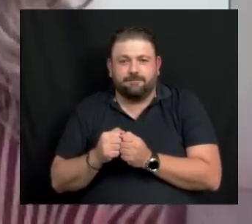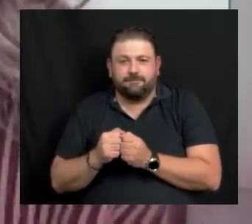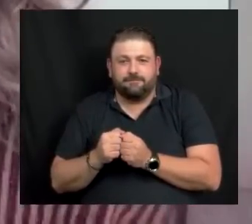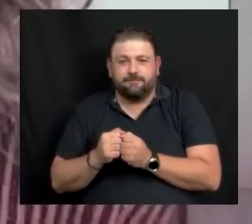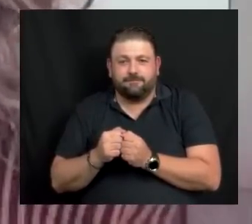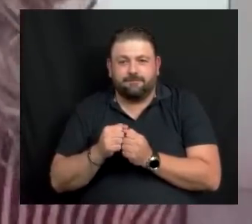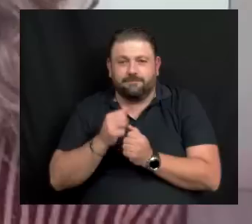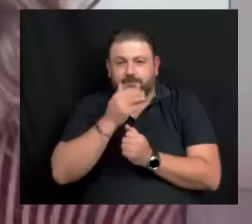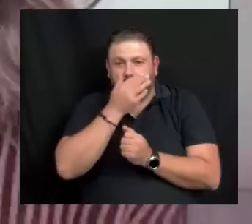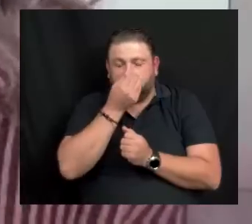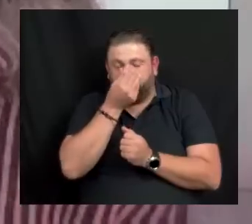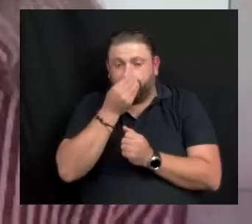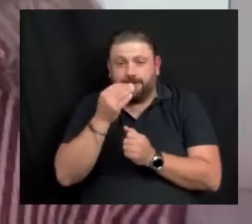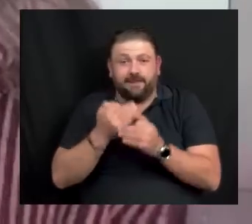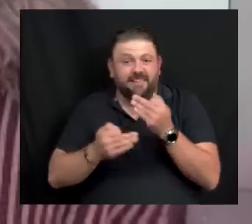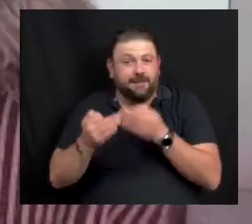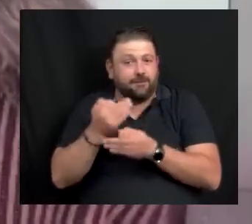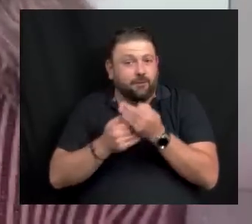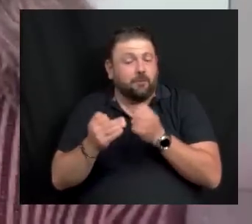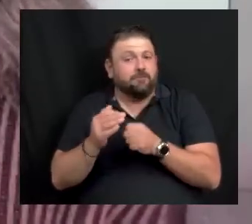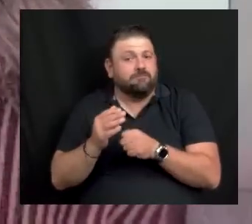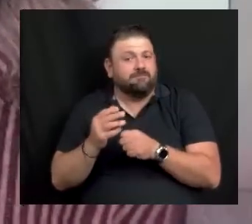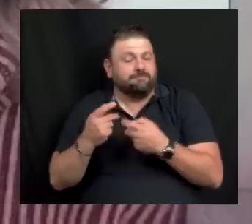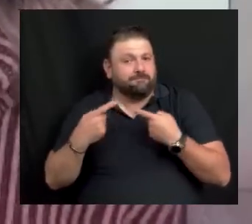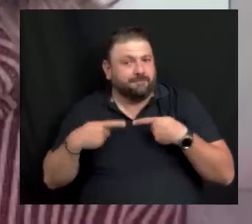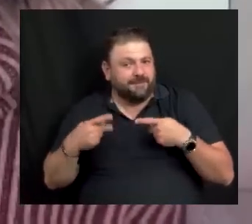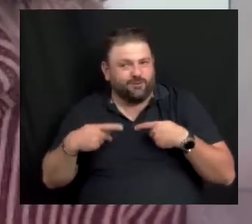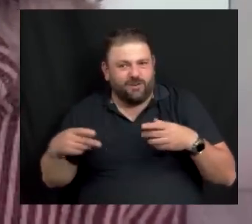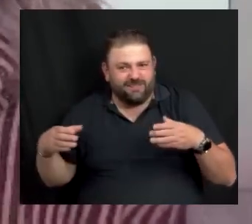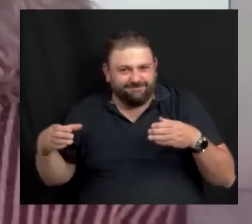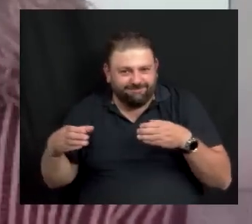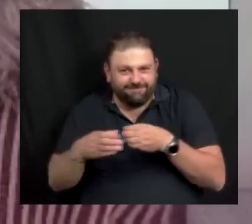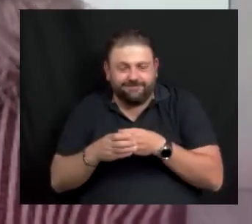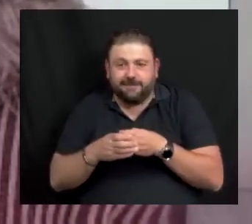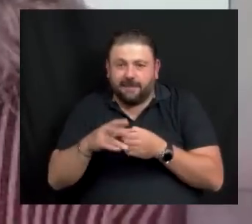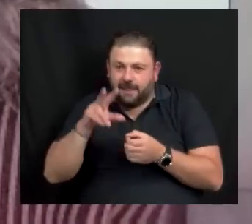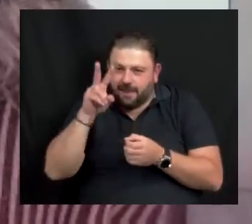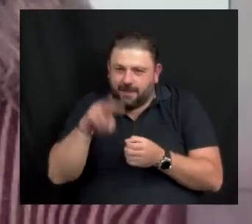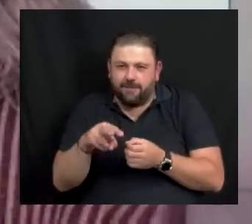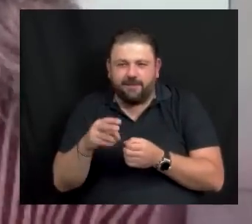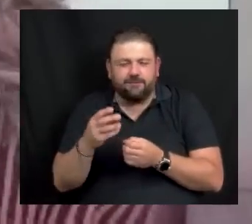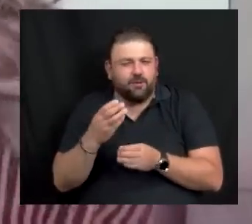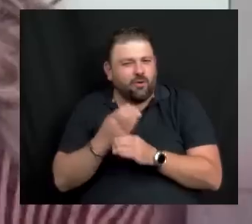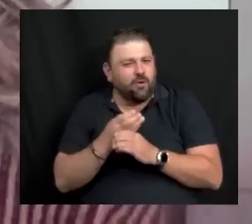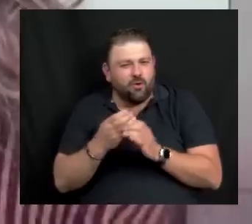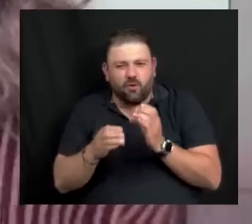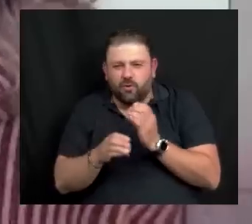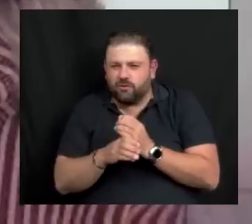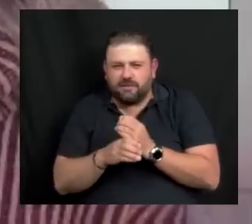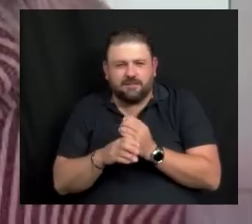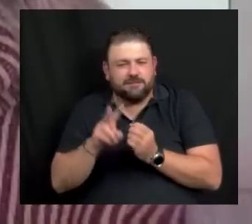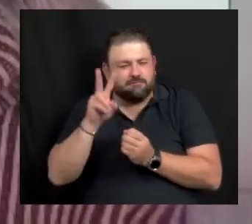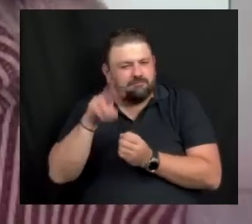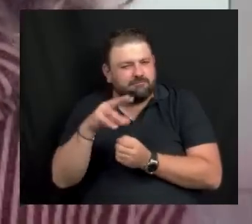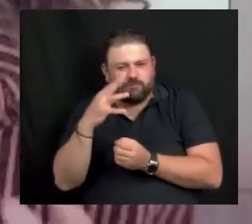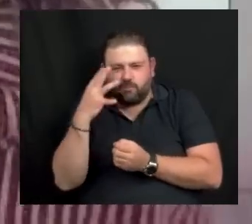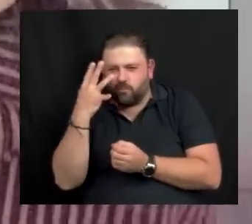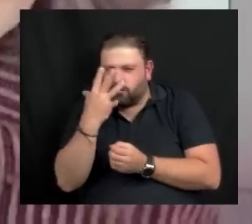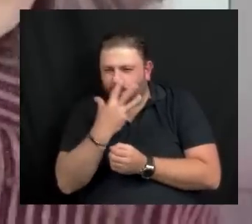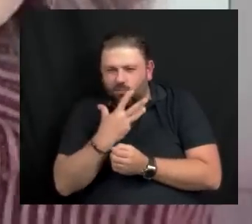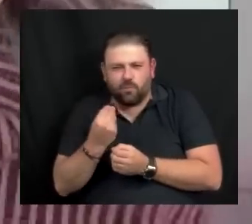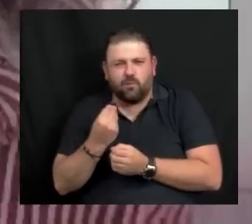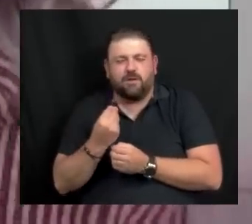de qué somos formadores. Fíjense, son cosas y son conceptos muy bonitos o